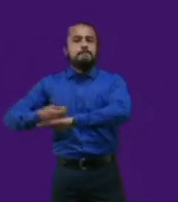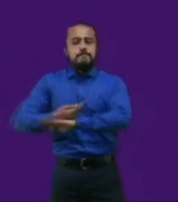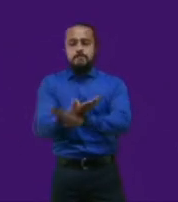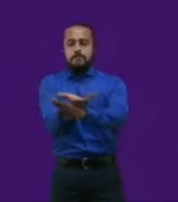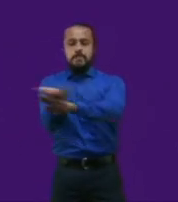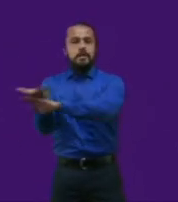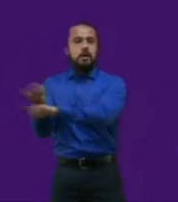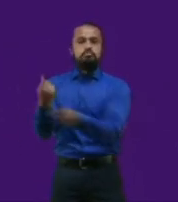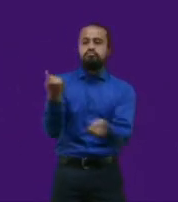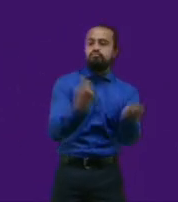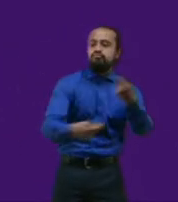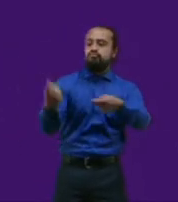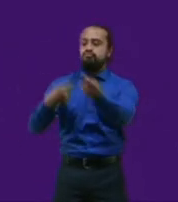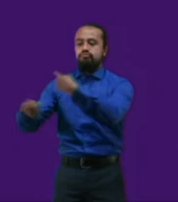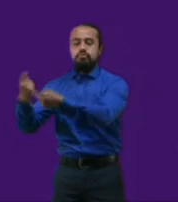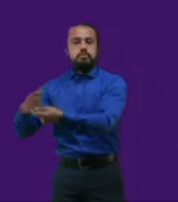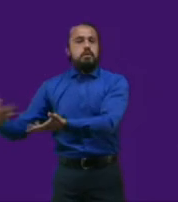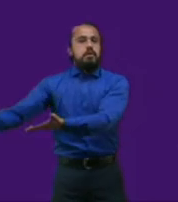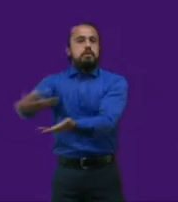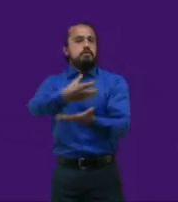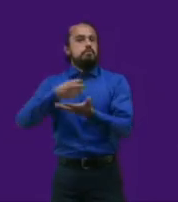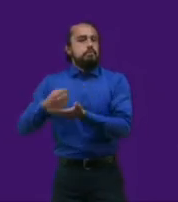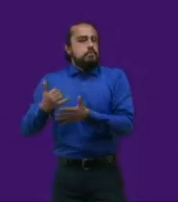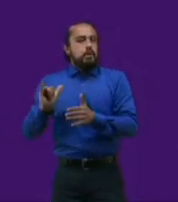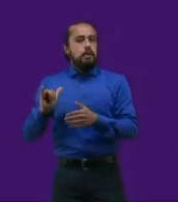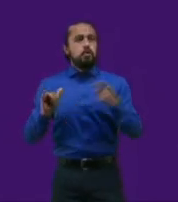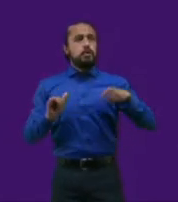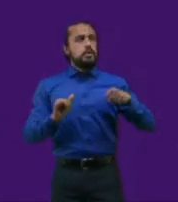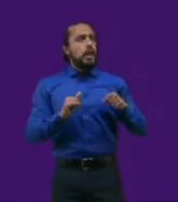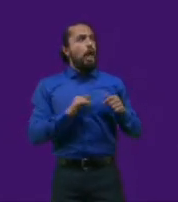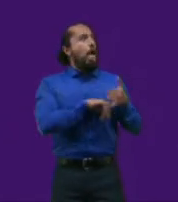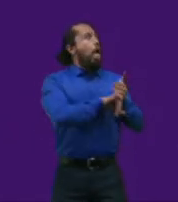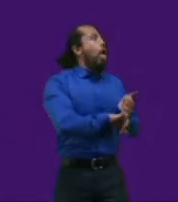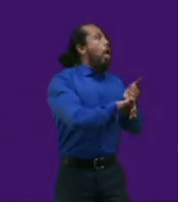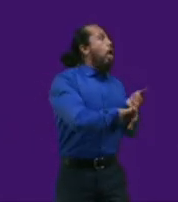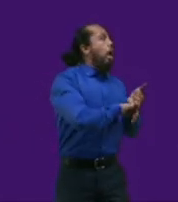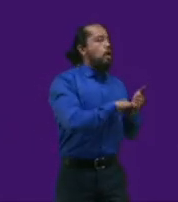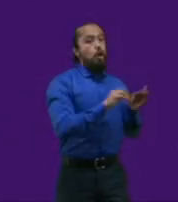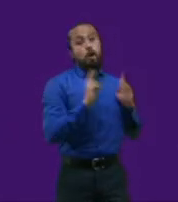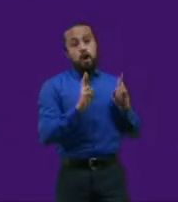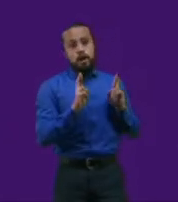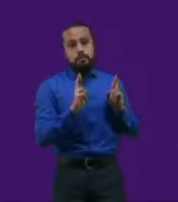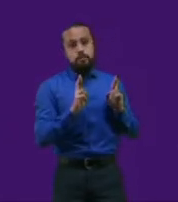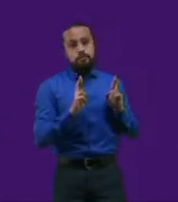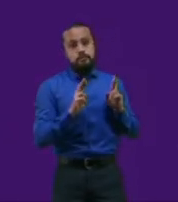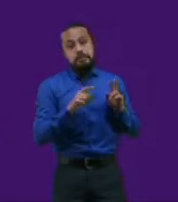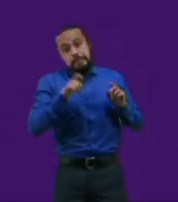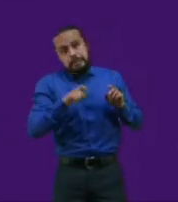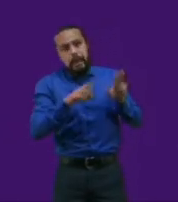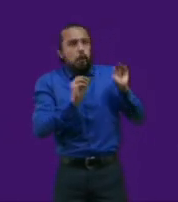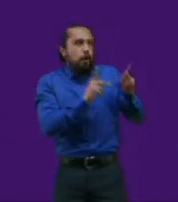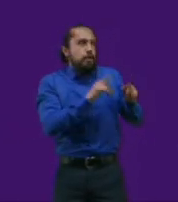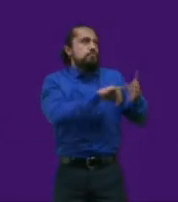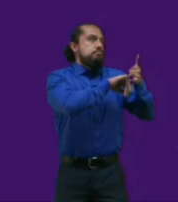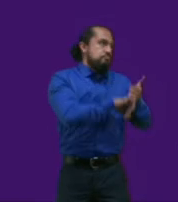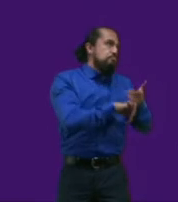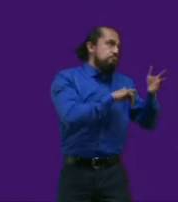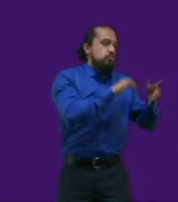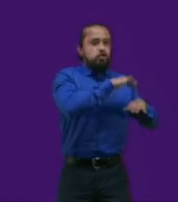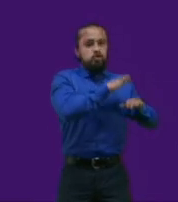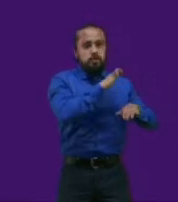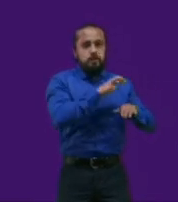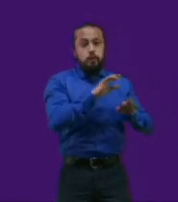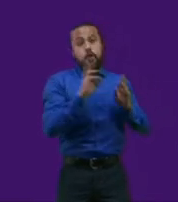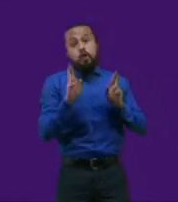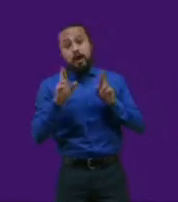y no tengas que, digamos, como levantar inversión, por un lado. Ahora, el tema del equipo y el tema de los socios,